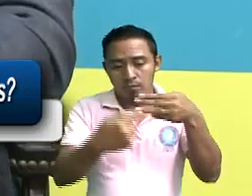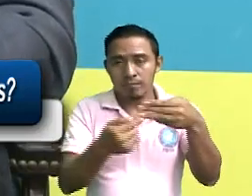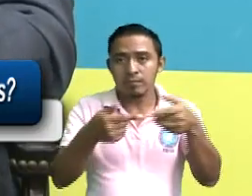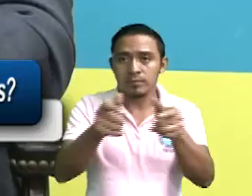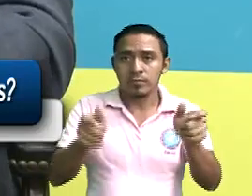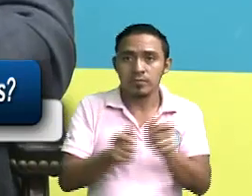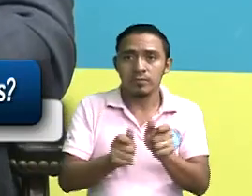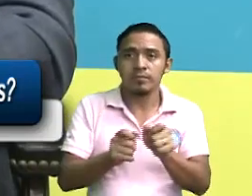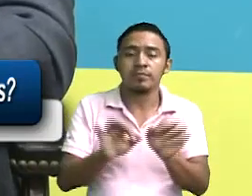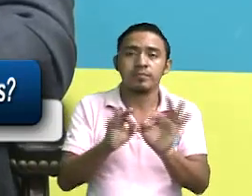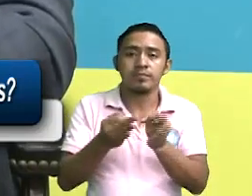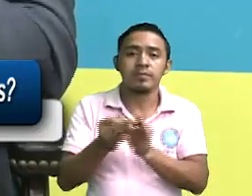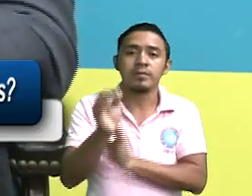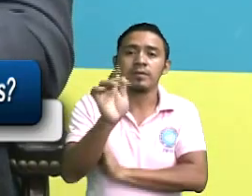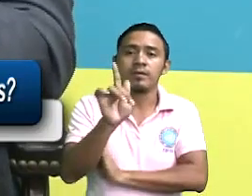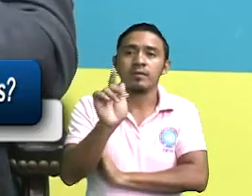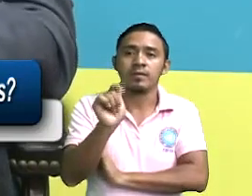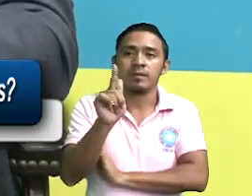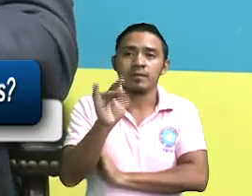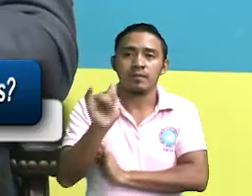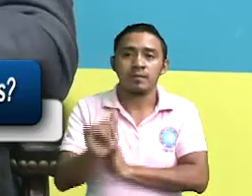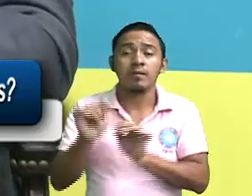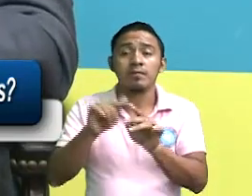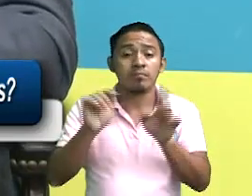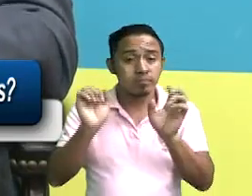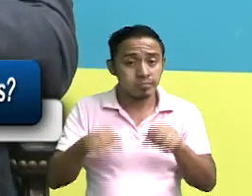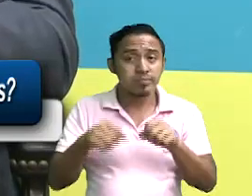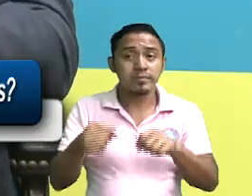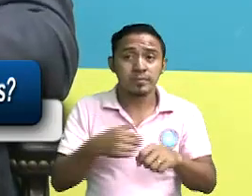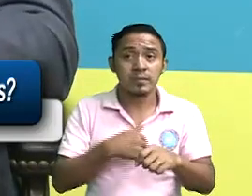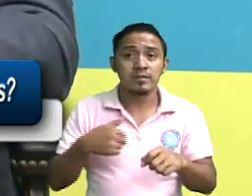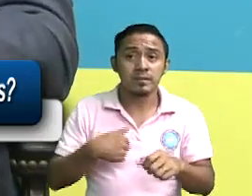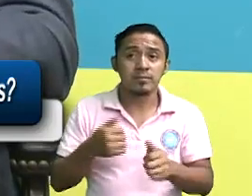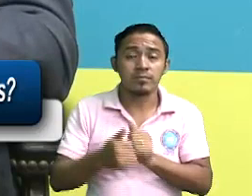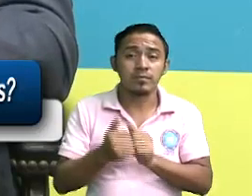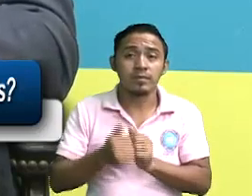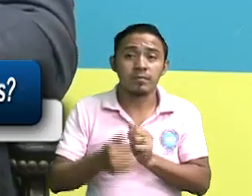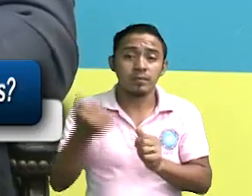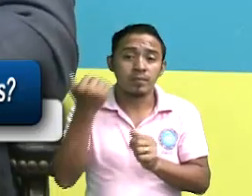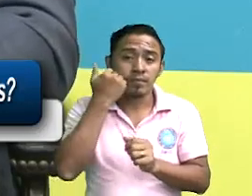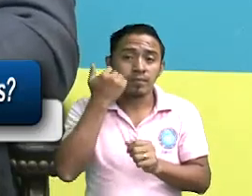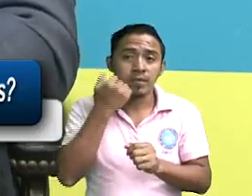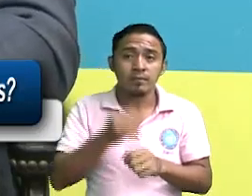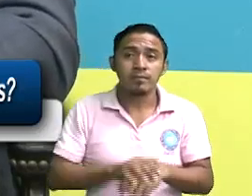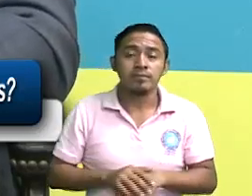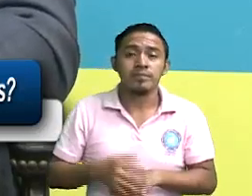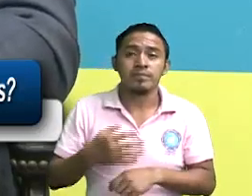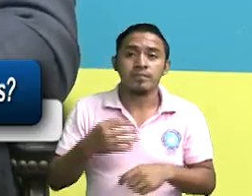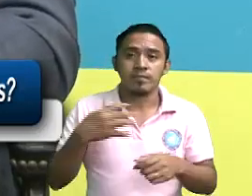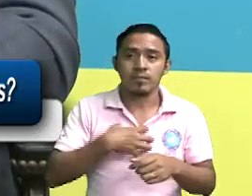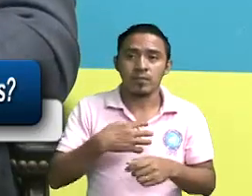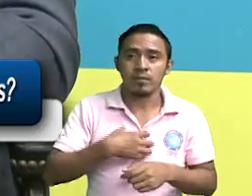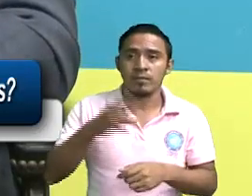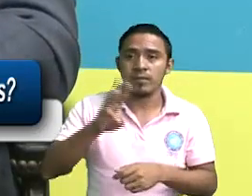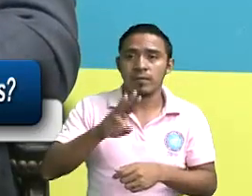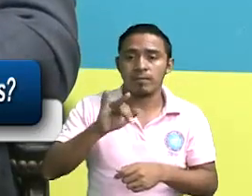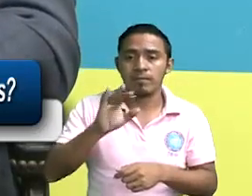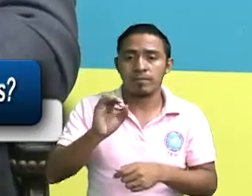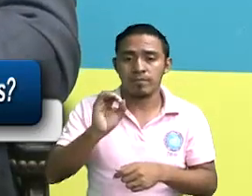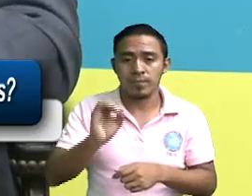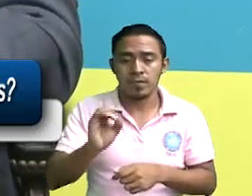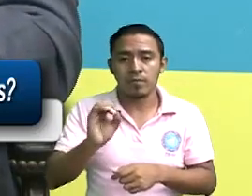farmacológicos de una familia, todos ellos pueden ocasionar una enfermedad del músculo. Se llama miopatía por